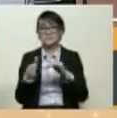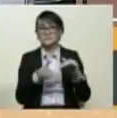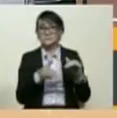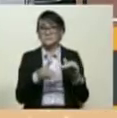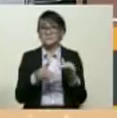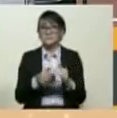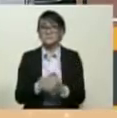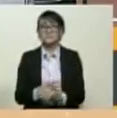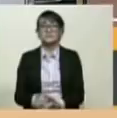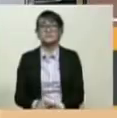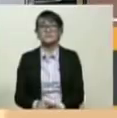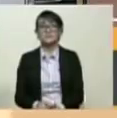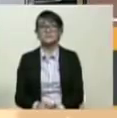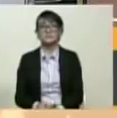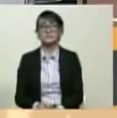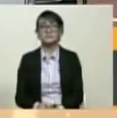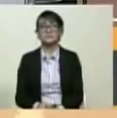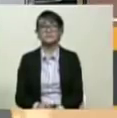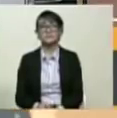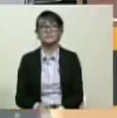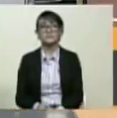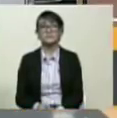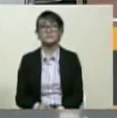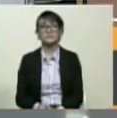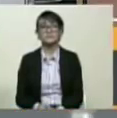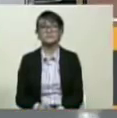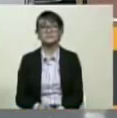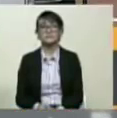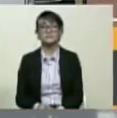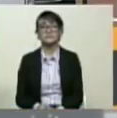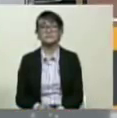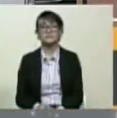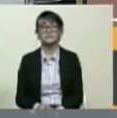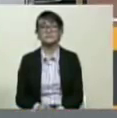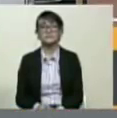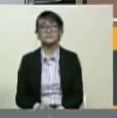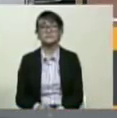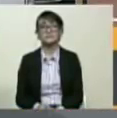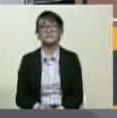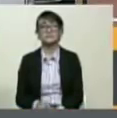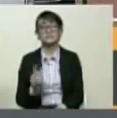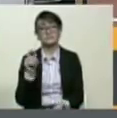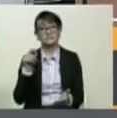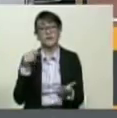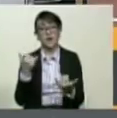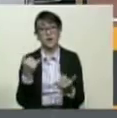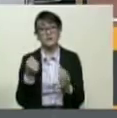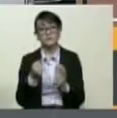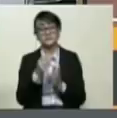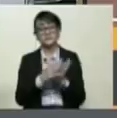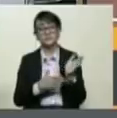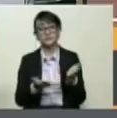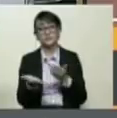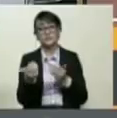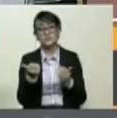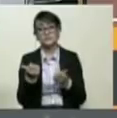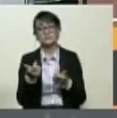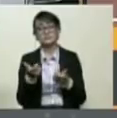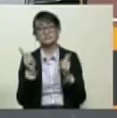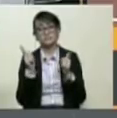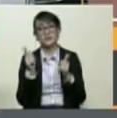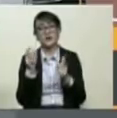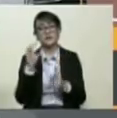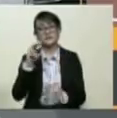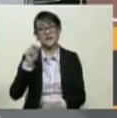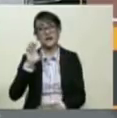también va en sintonía, digamos, con lo de los medios, porque usted hablaba de que va a introducir aquí una solicitud ante las autoridades del Consejo